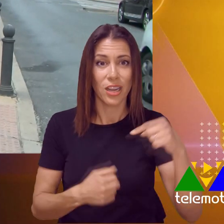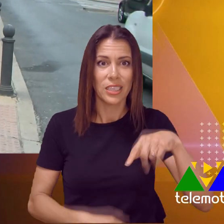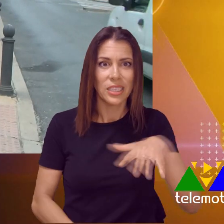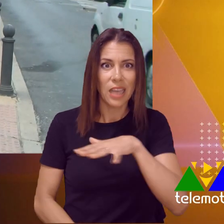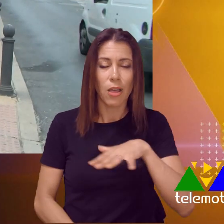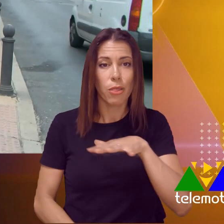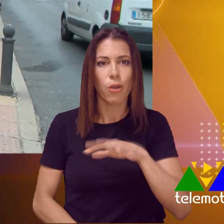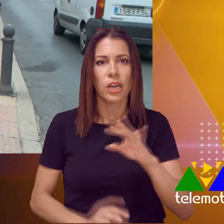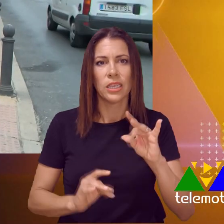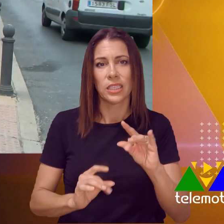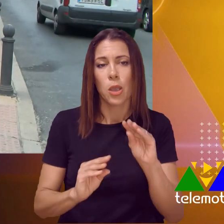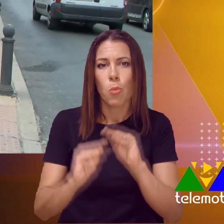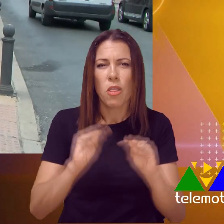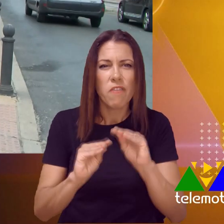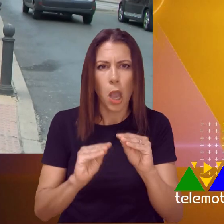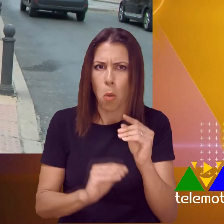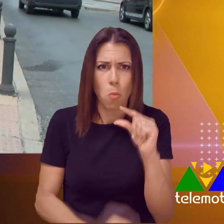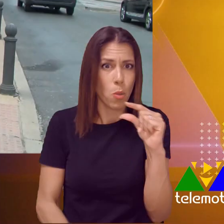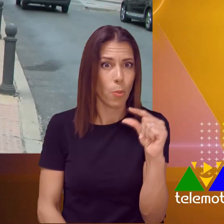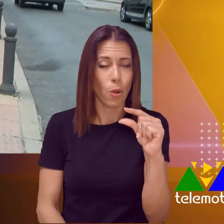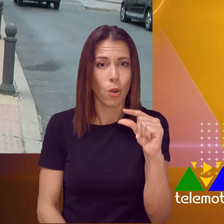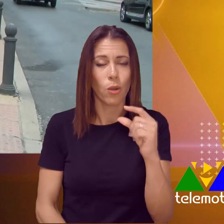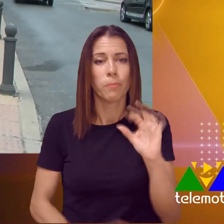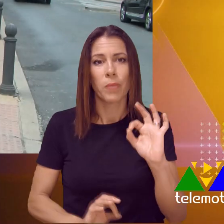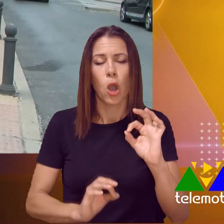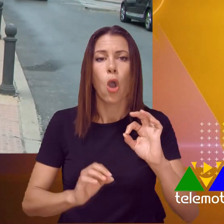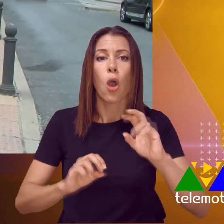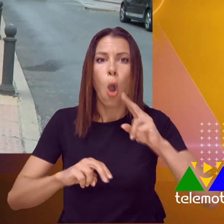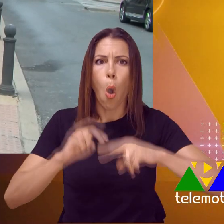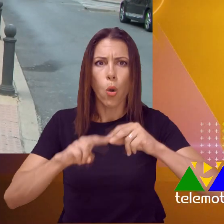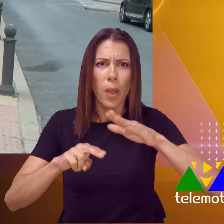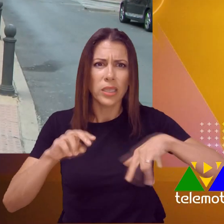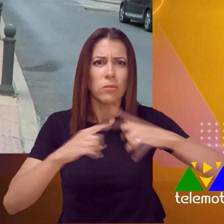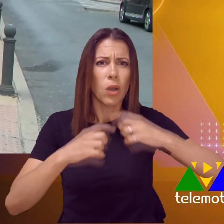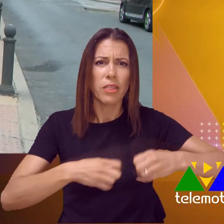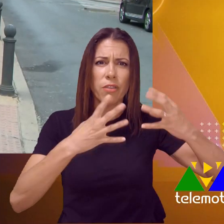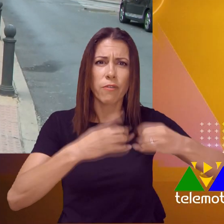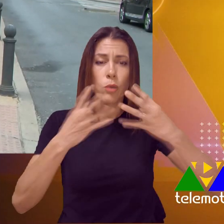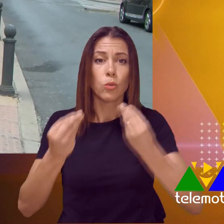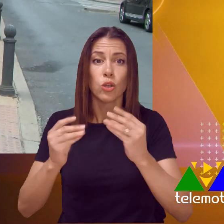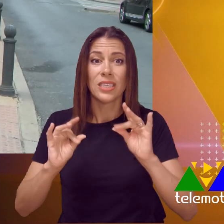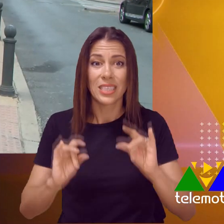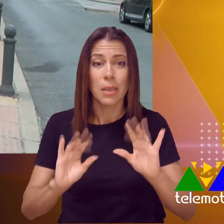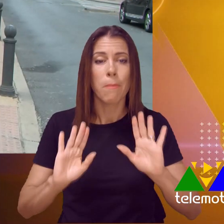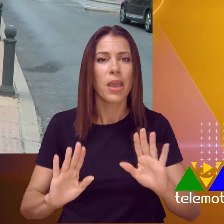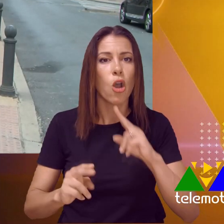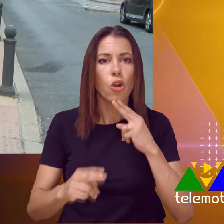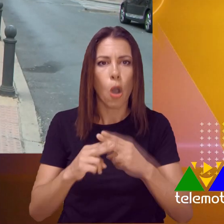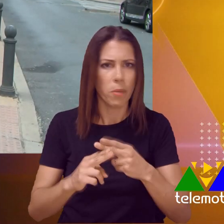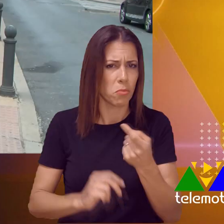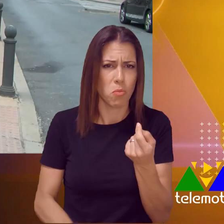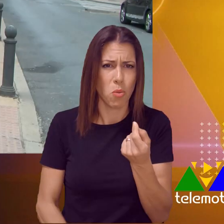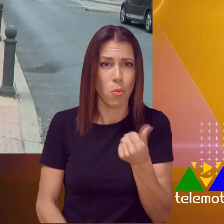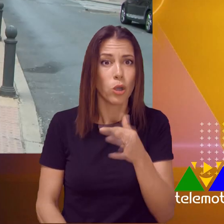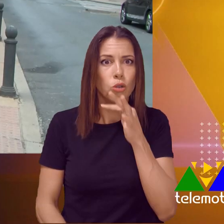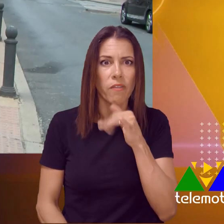se ha modificado en ese aspecto poco, se ha modificado urbanísticamente mucho, pero la denominación de las calles siguen siendo muchas de ellas